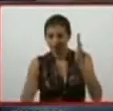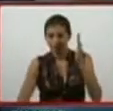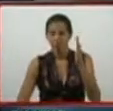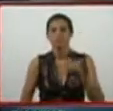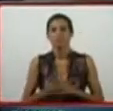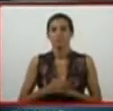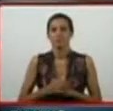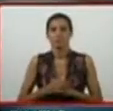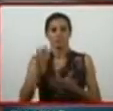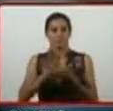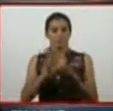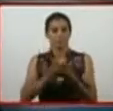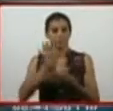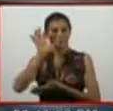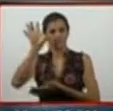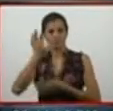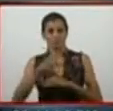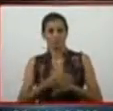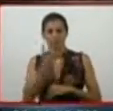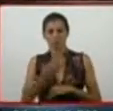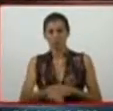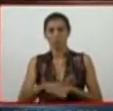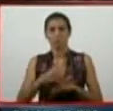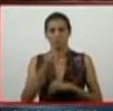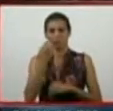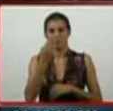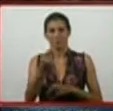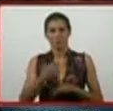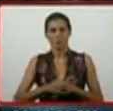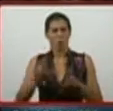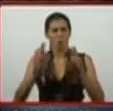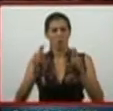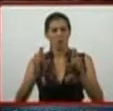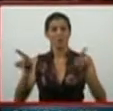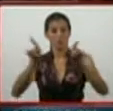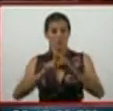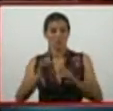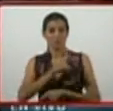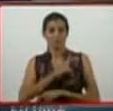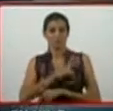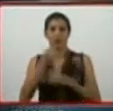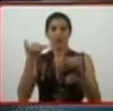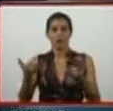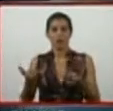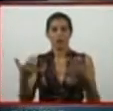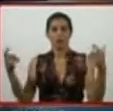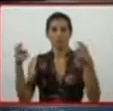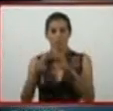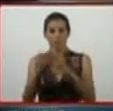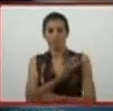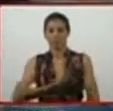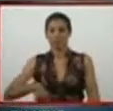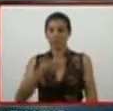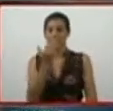país. Bueno, y pronto veremos al aire, y ojalá que así como Benevisión, en este momento está reunido el presidente Nicolás